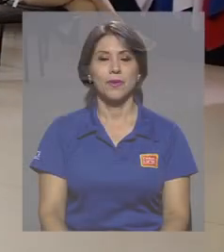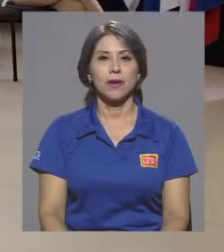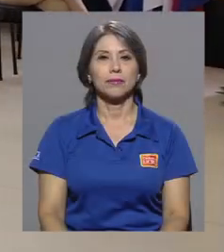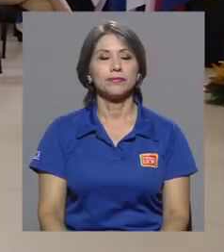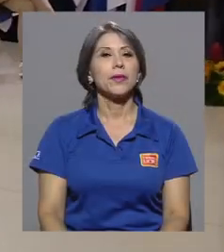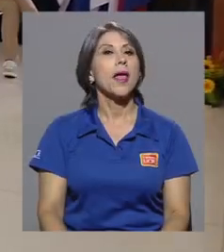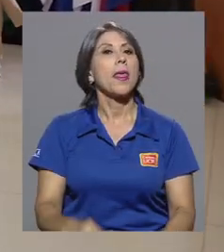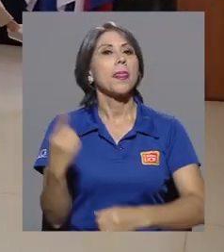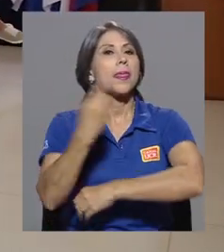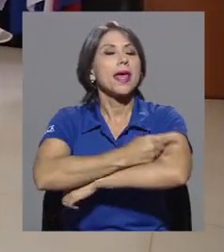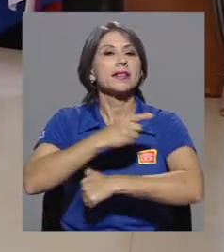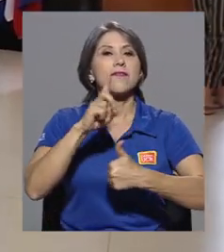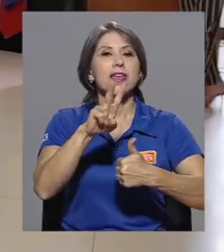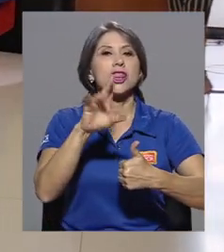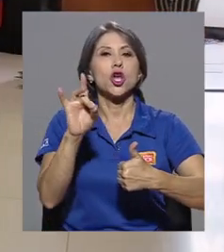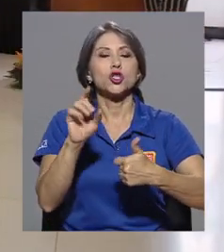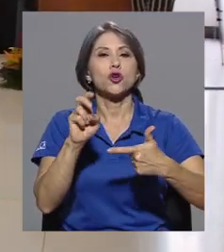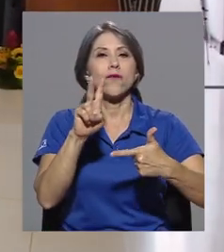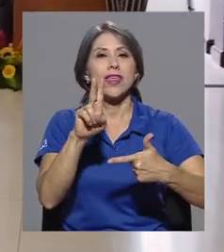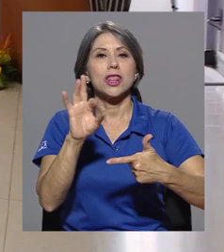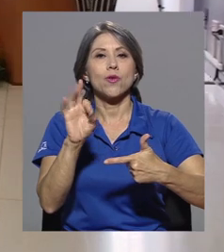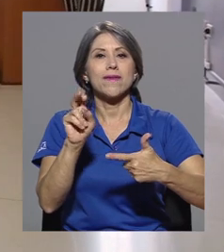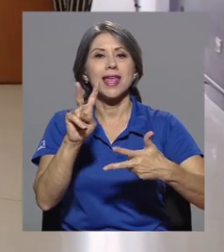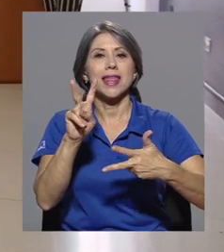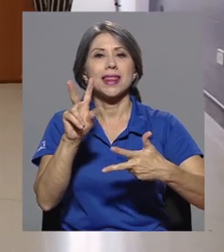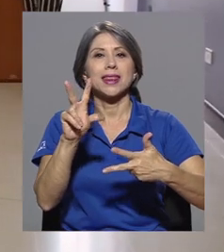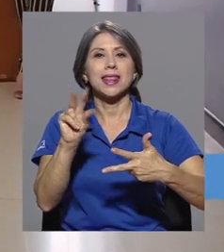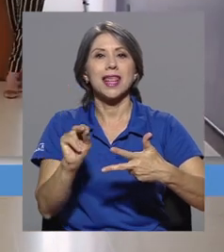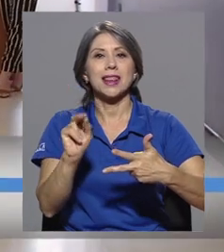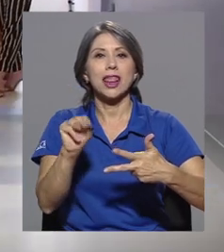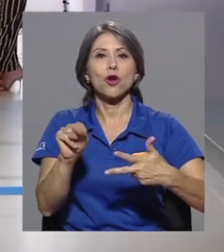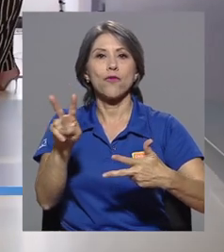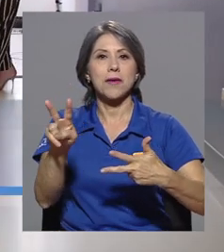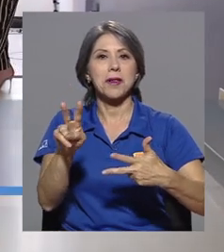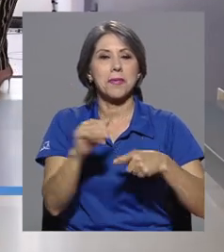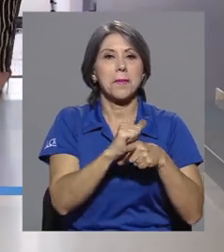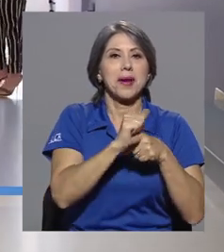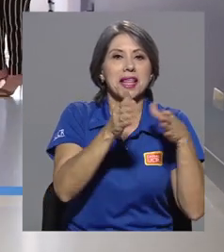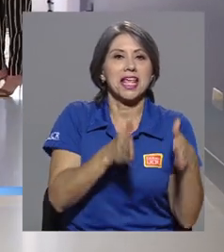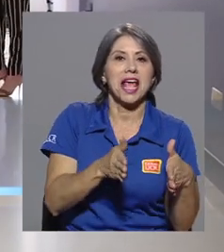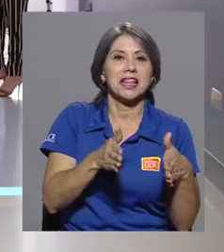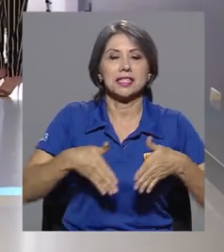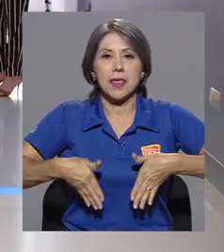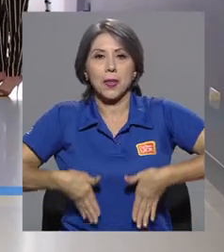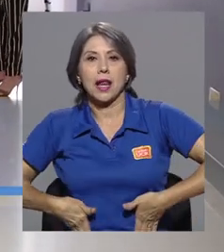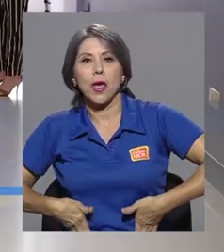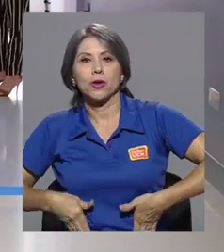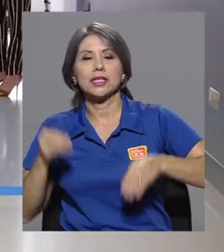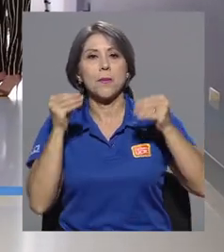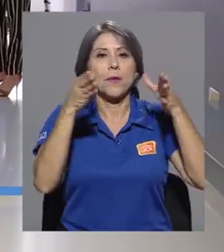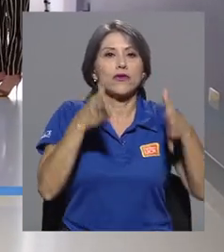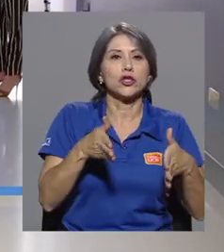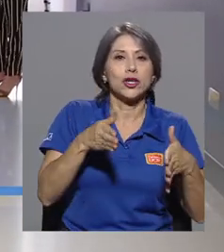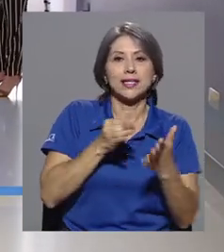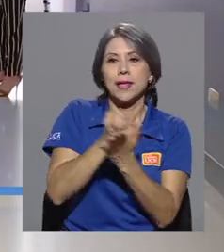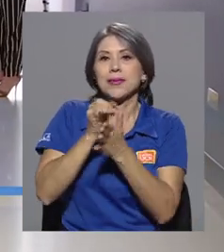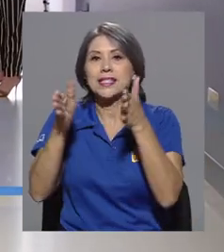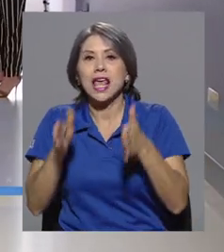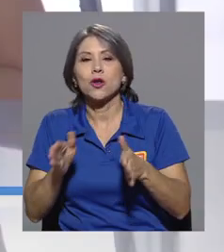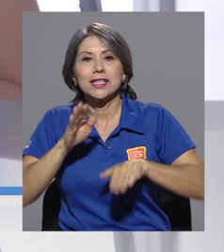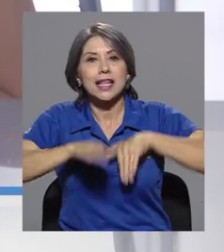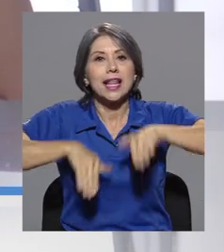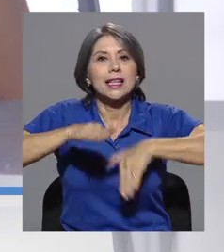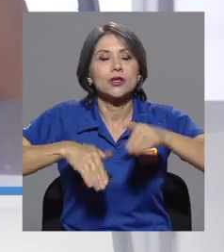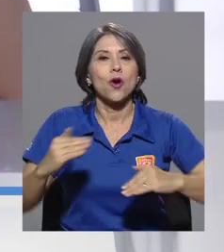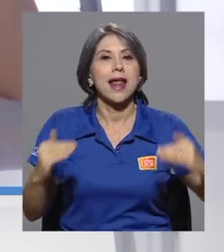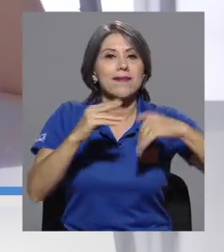Durante el 28, 29 y 30 de noviembre, practicantes, entrenadores, profesores e investigadores de la natación a